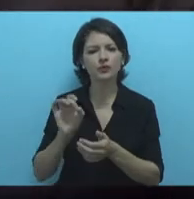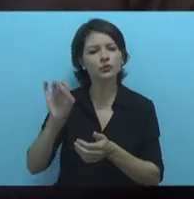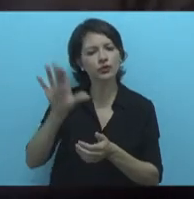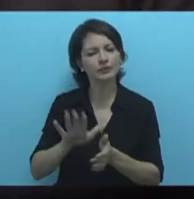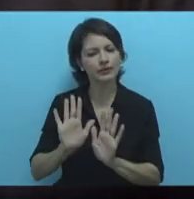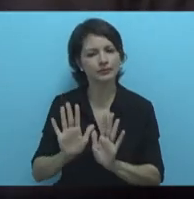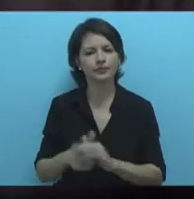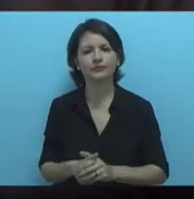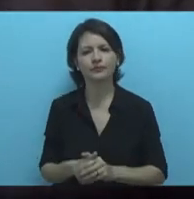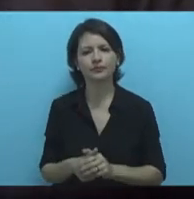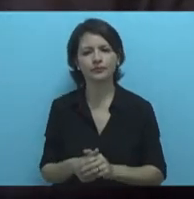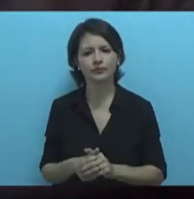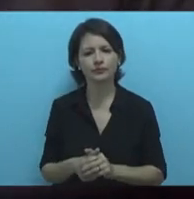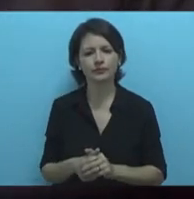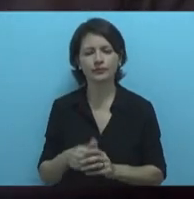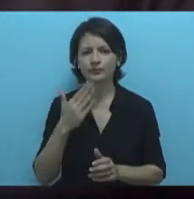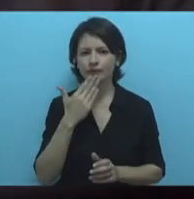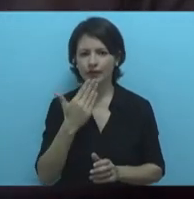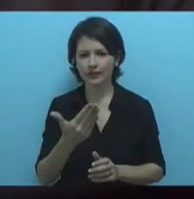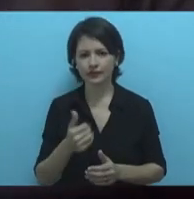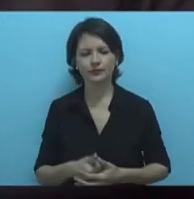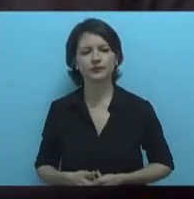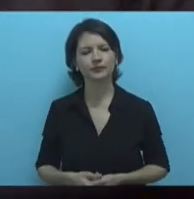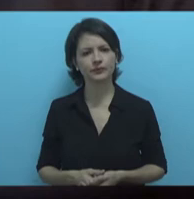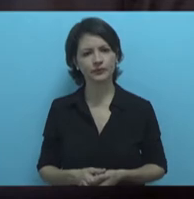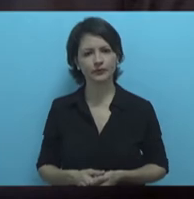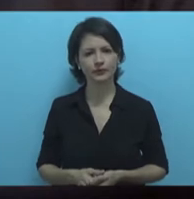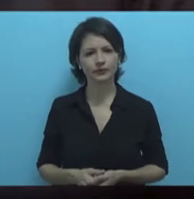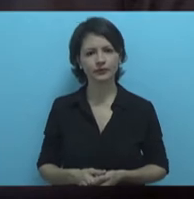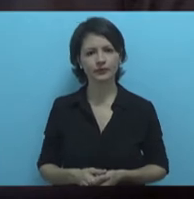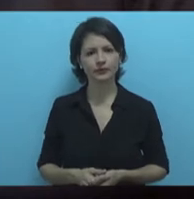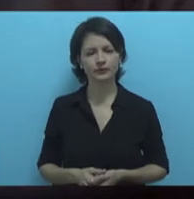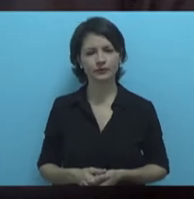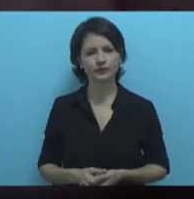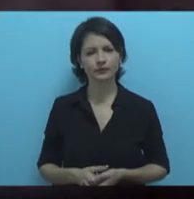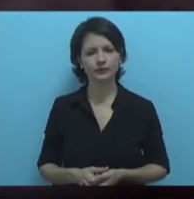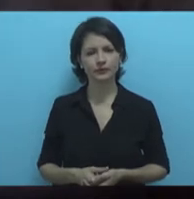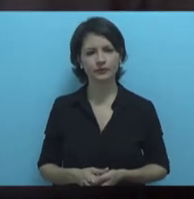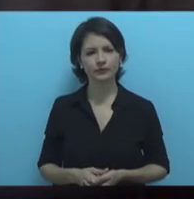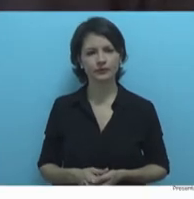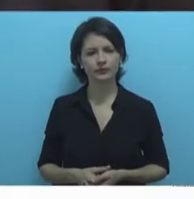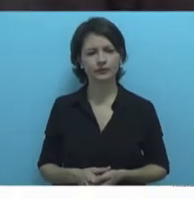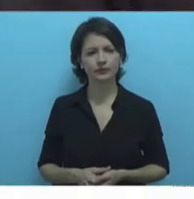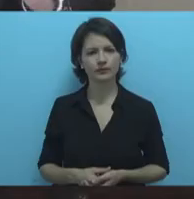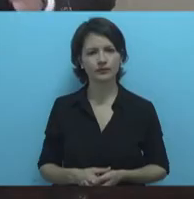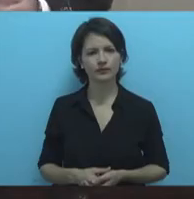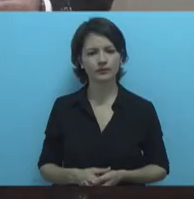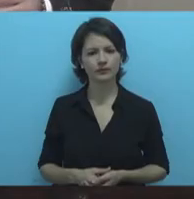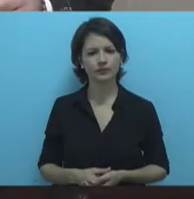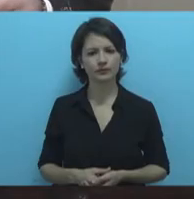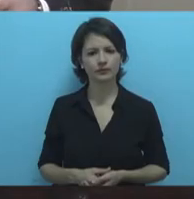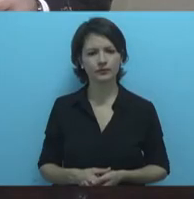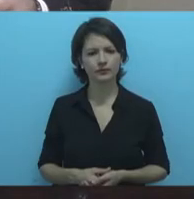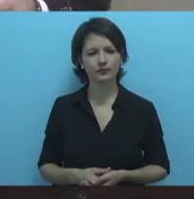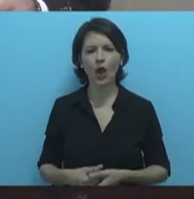eso gracias gracias los diputados presentes adelante el presidente